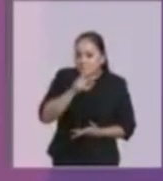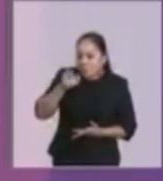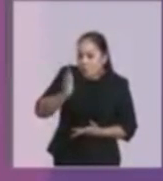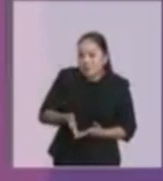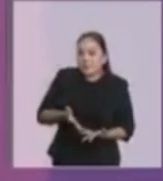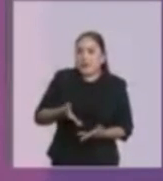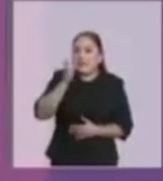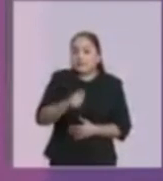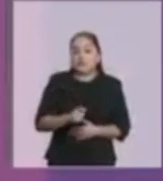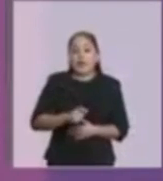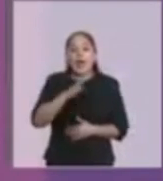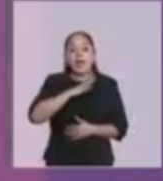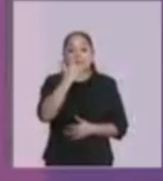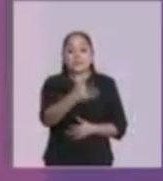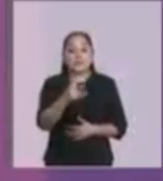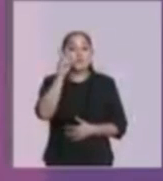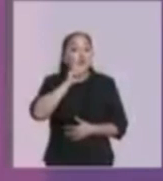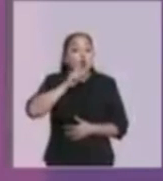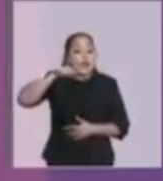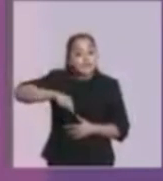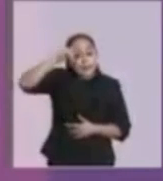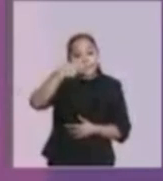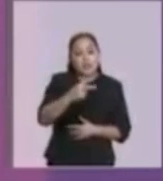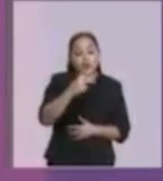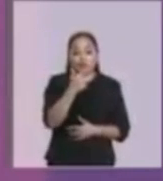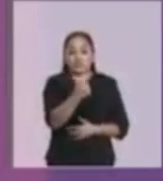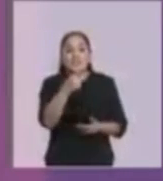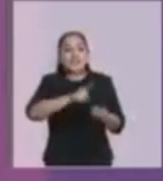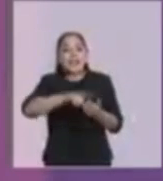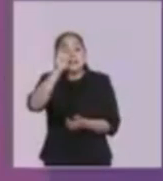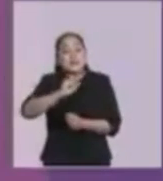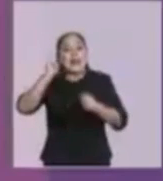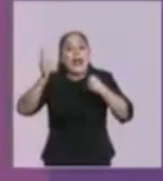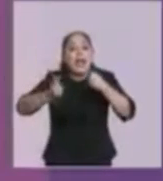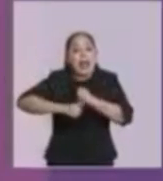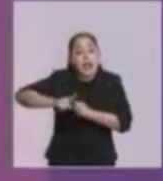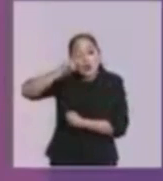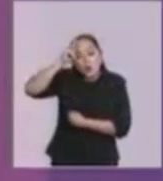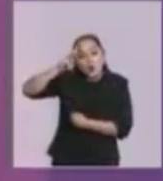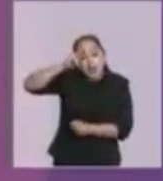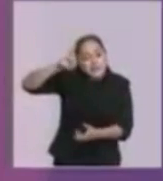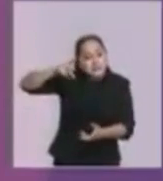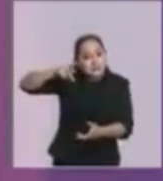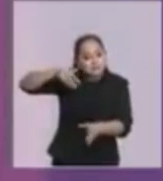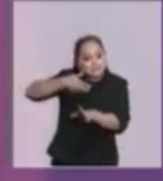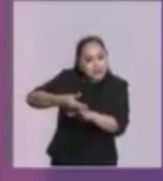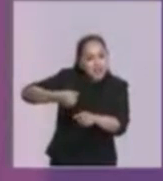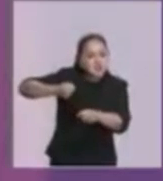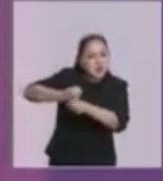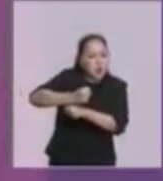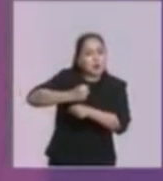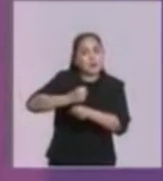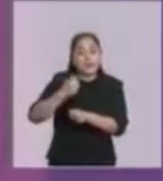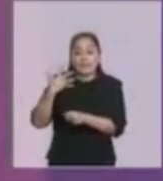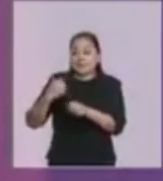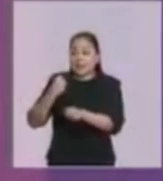que 7 de cada 10 mujeres en nuestro país hayan sufrido algún tipo de violencia. que en los últimos 2 años los feminicidios hayan